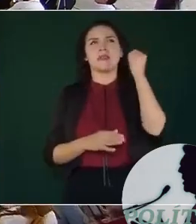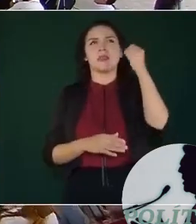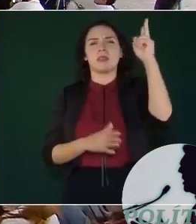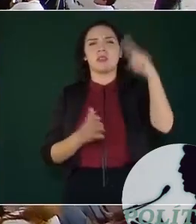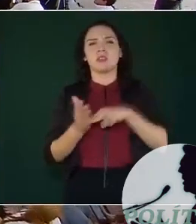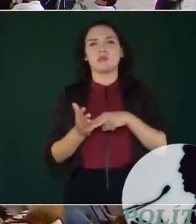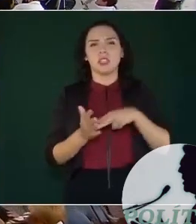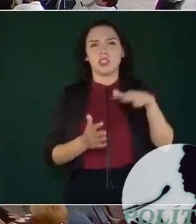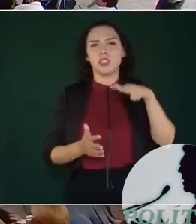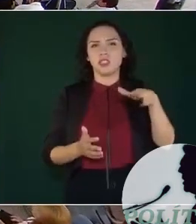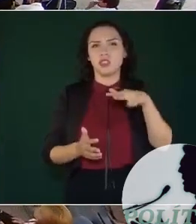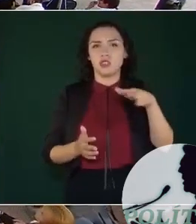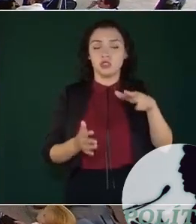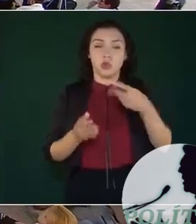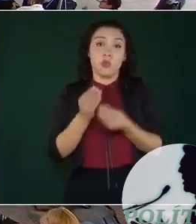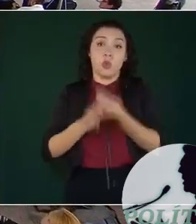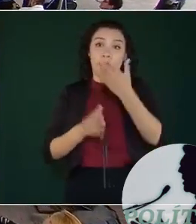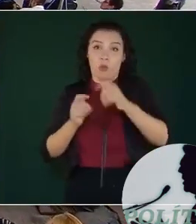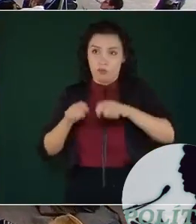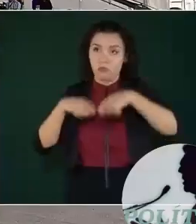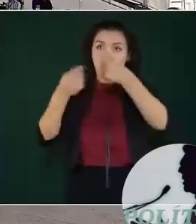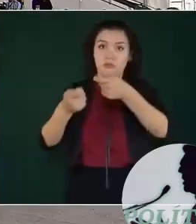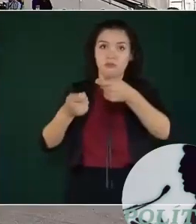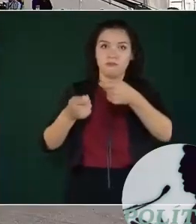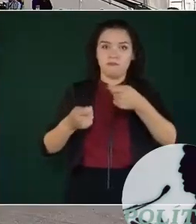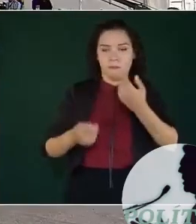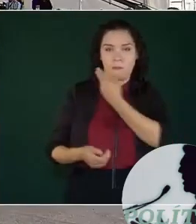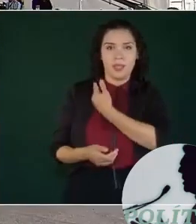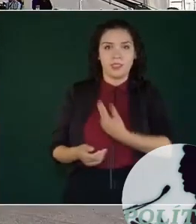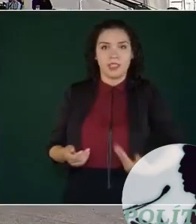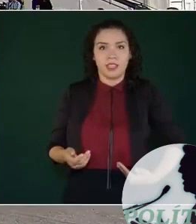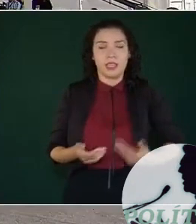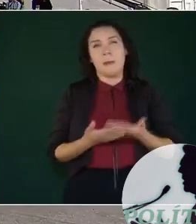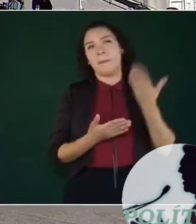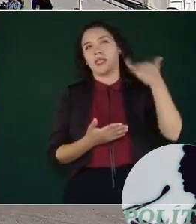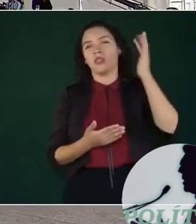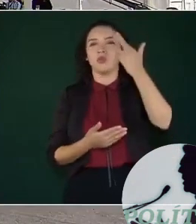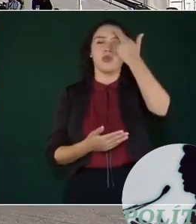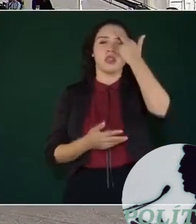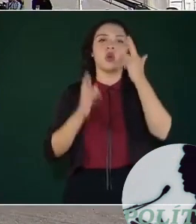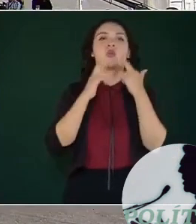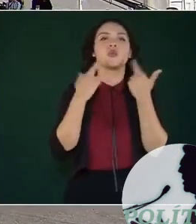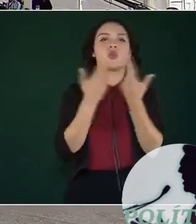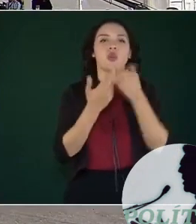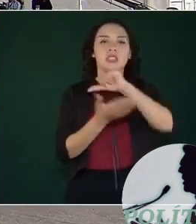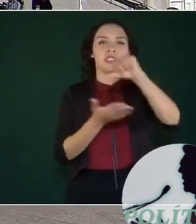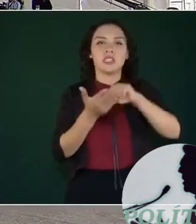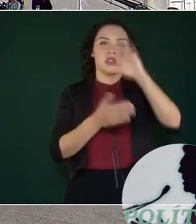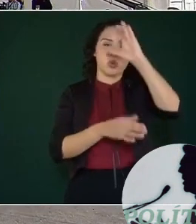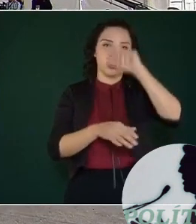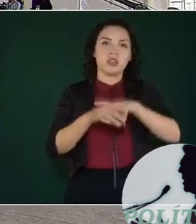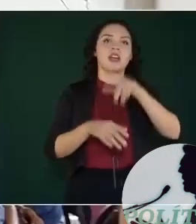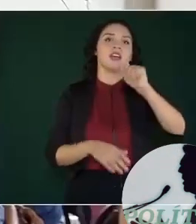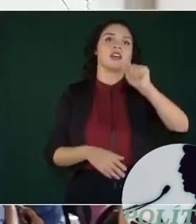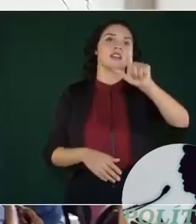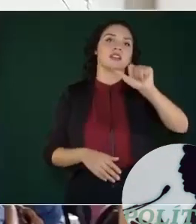era presidente electo, hubo una reunión en el Centro Cultural Tlatelolco, en donde se reunió con,